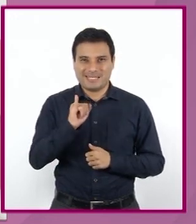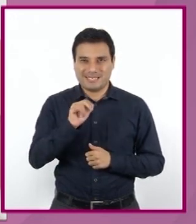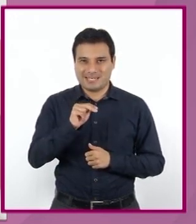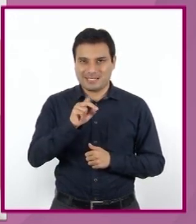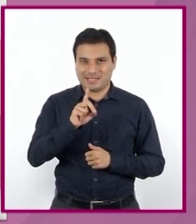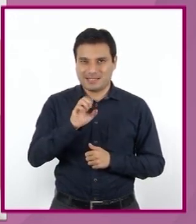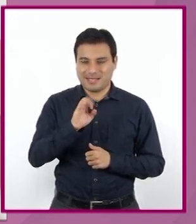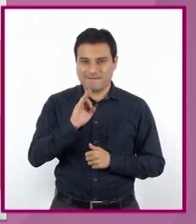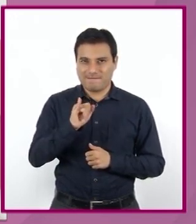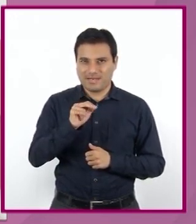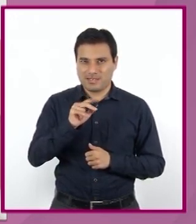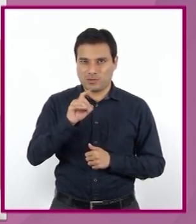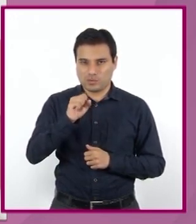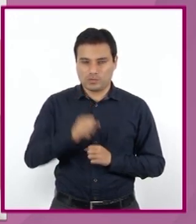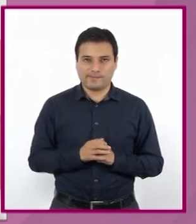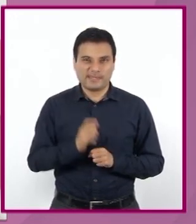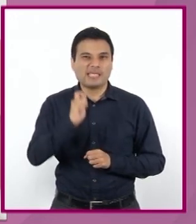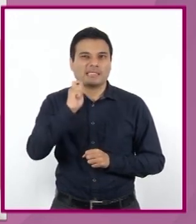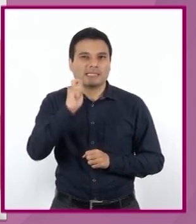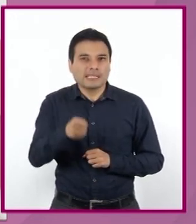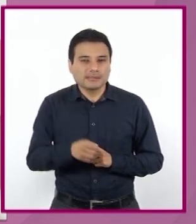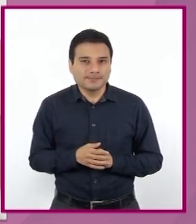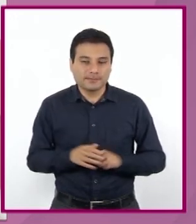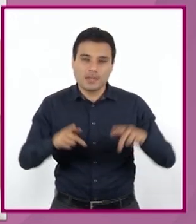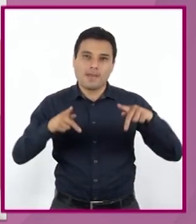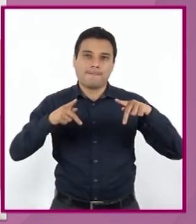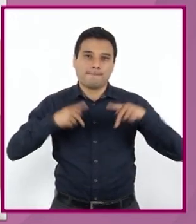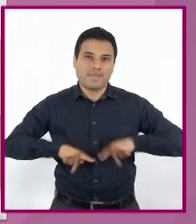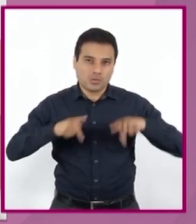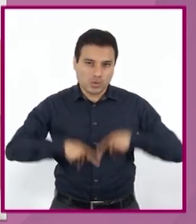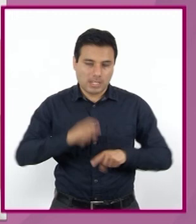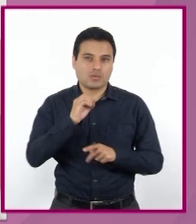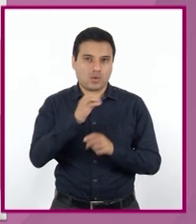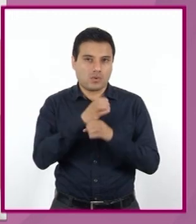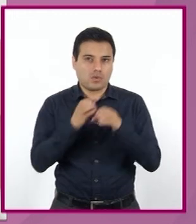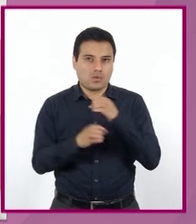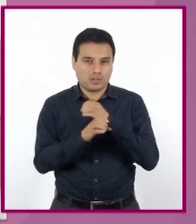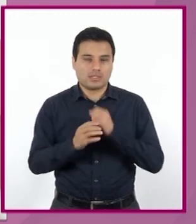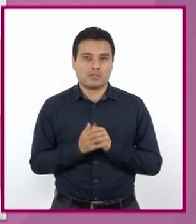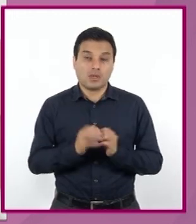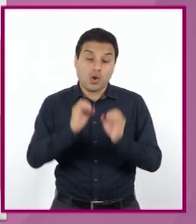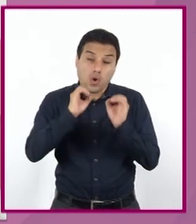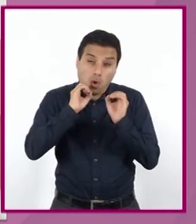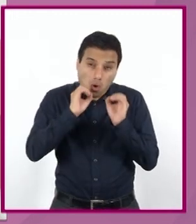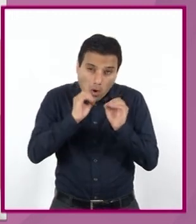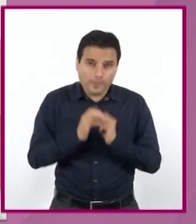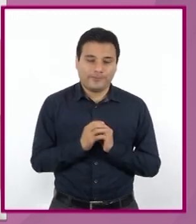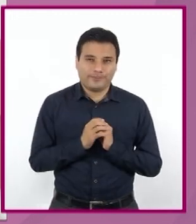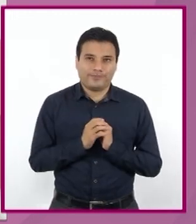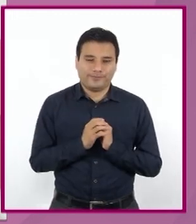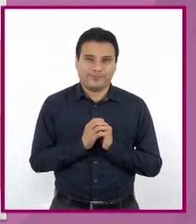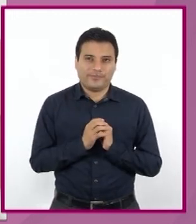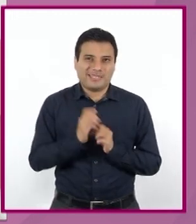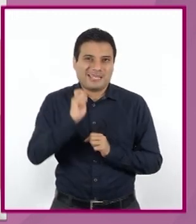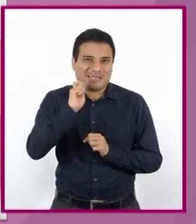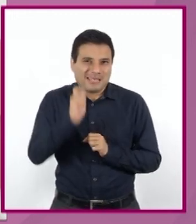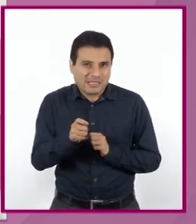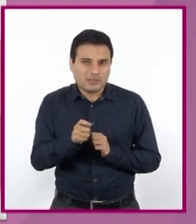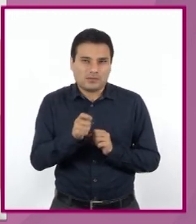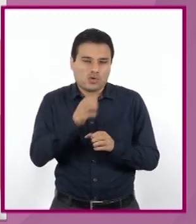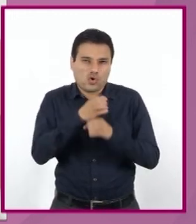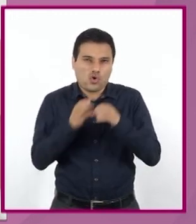indefinidos. Hacen referencia a personas o cosas o expresan alguna noción que se pueda